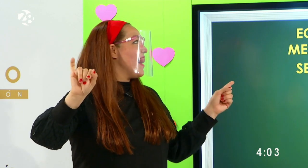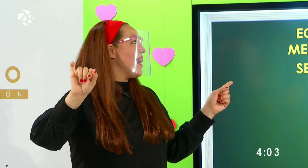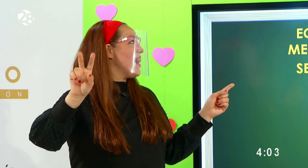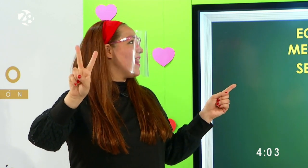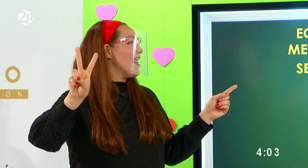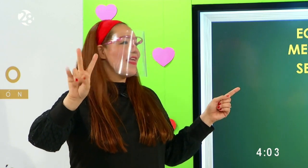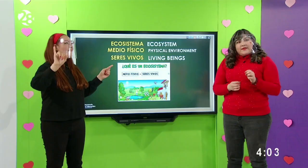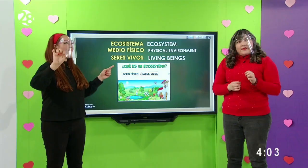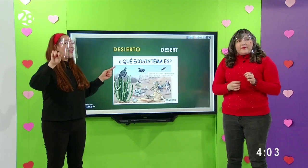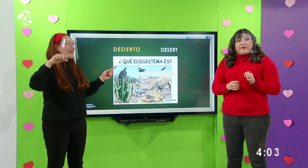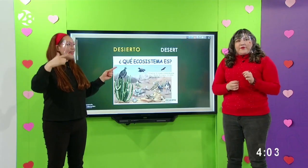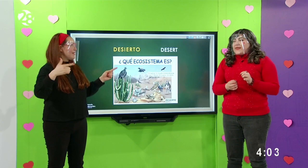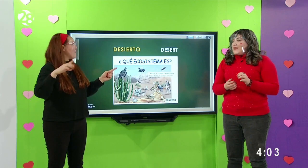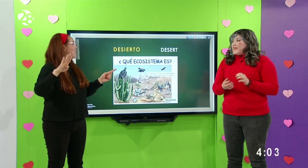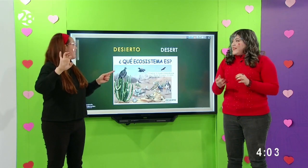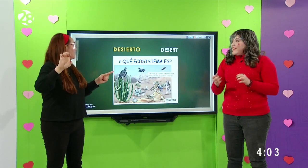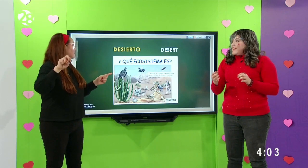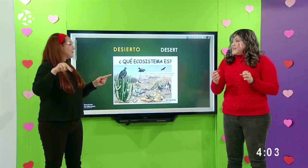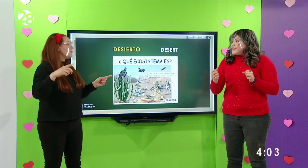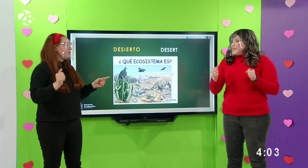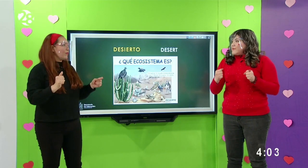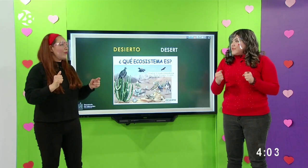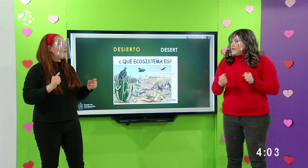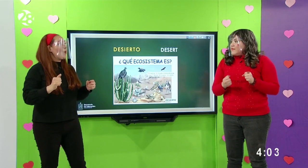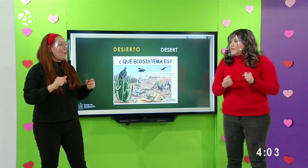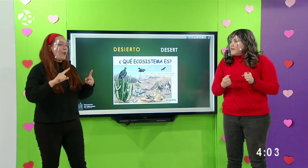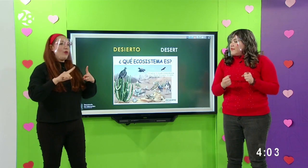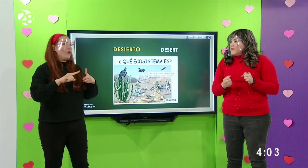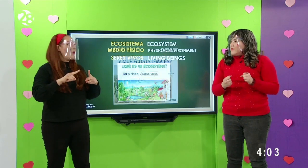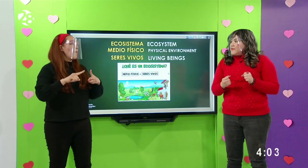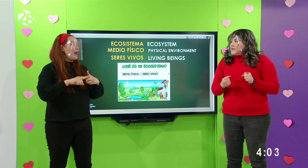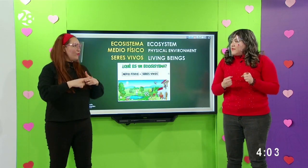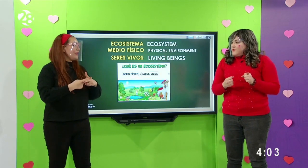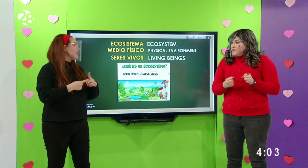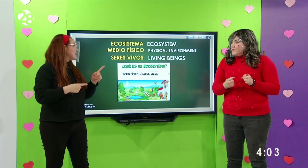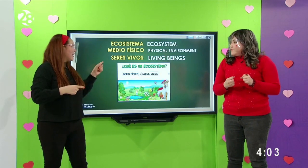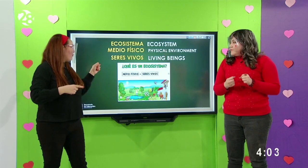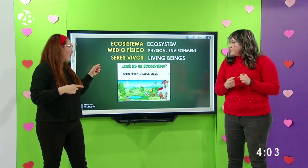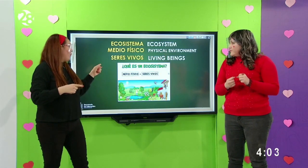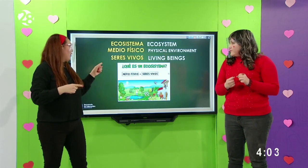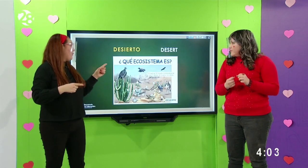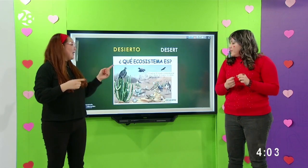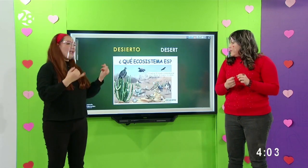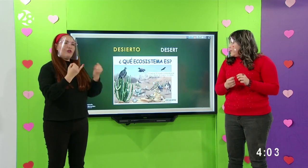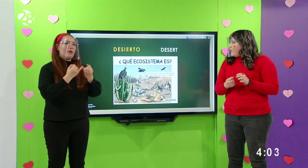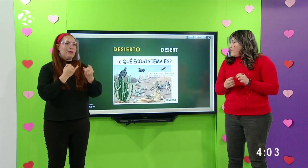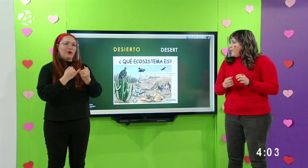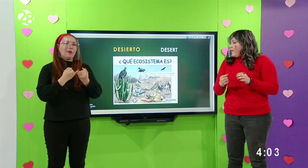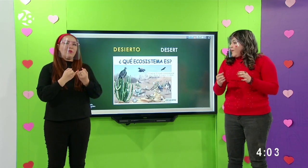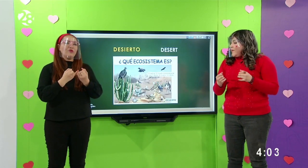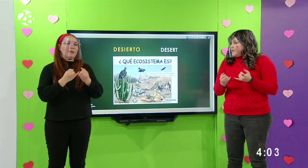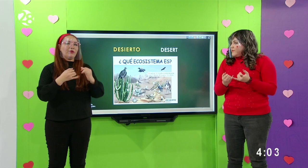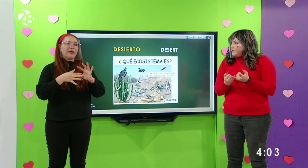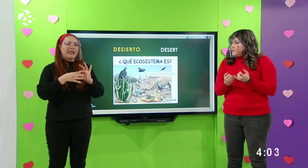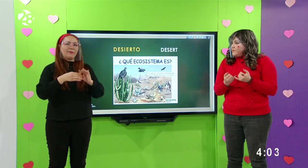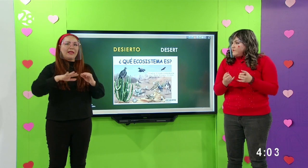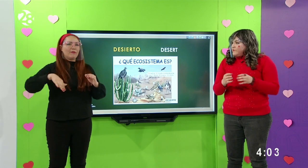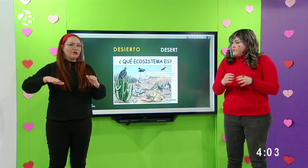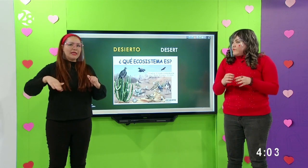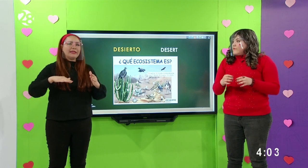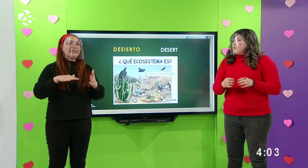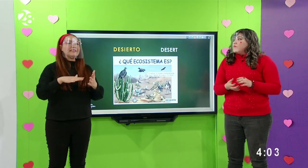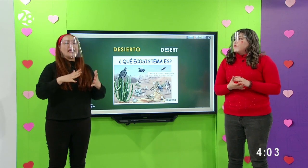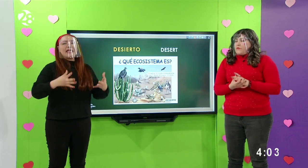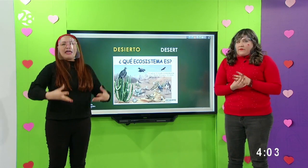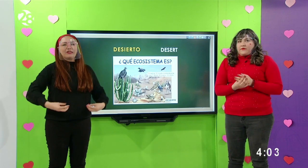Y muy bien. ¿Y en señas, maestra? Bueno, vamos a iniciar. Bueno, igual y es lo mismo, el mismo concepto que ya